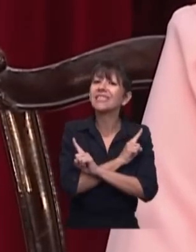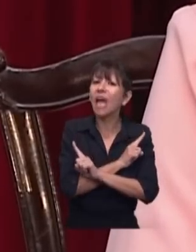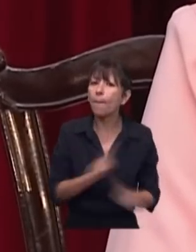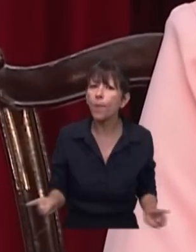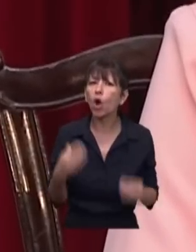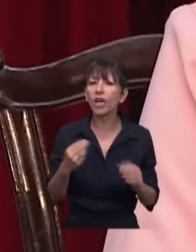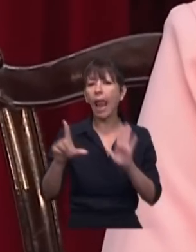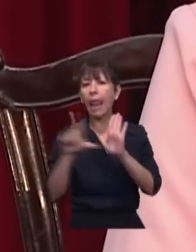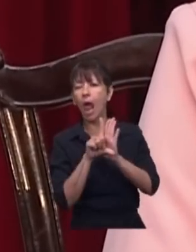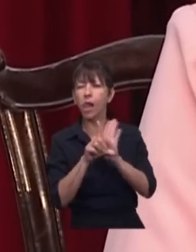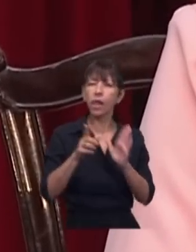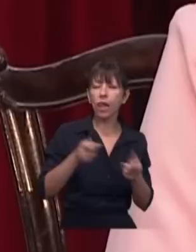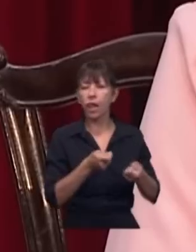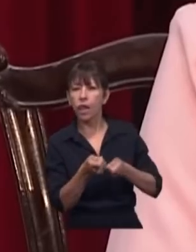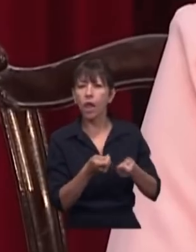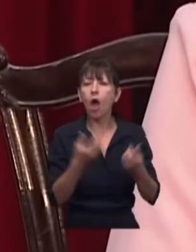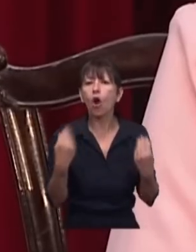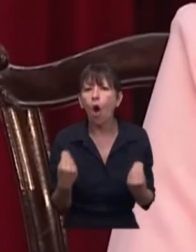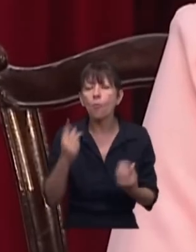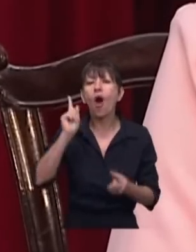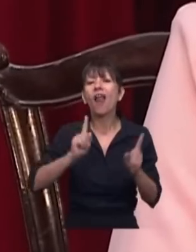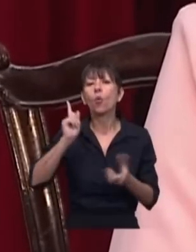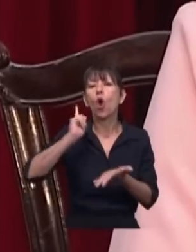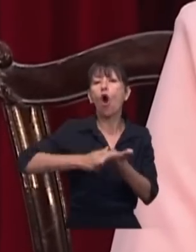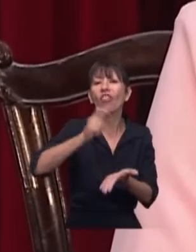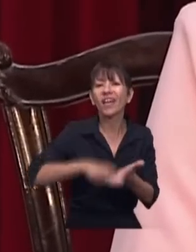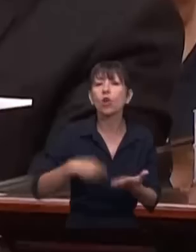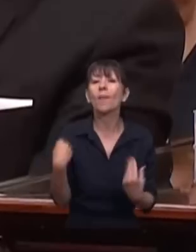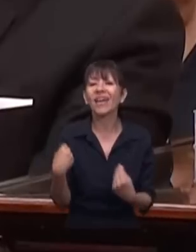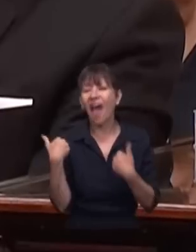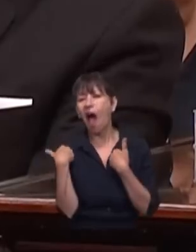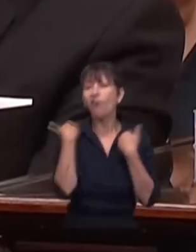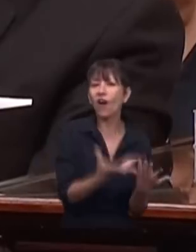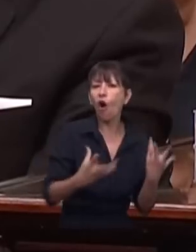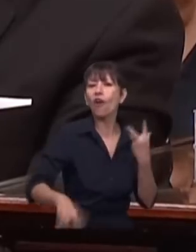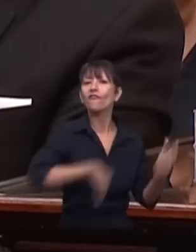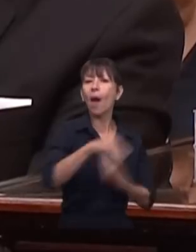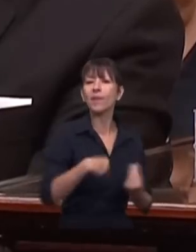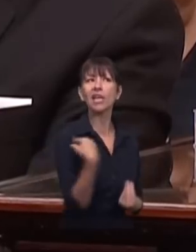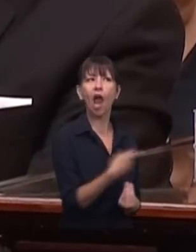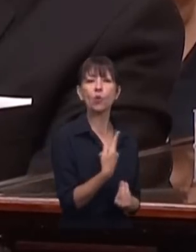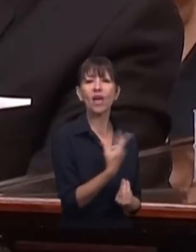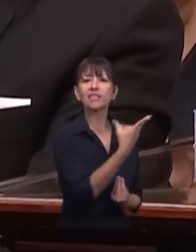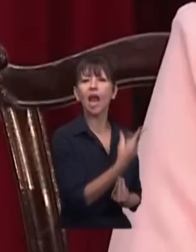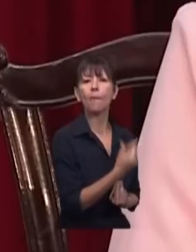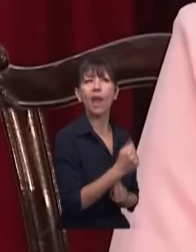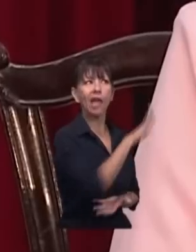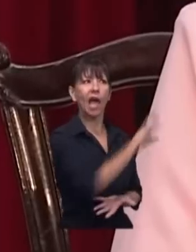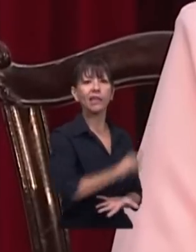tergiversamos leyes mediante decretos reglamentarios para que nuestros parientes puedan blanquear dinero.